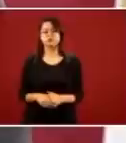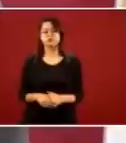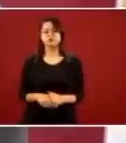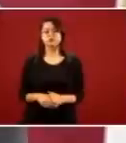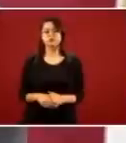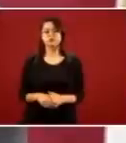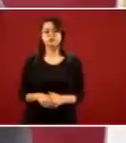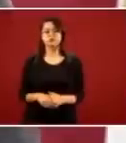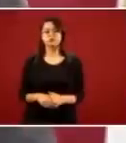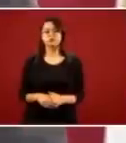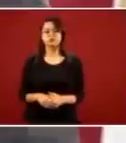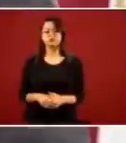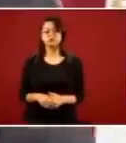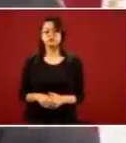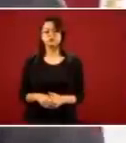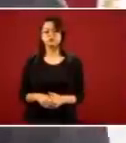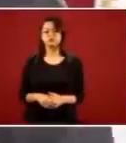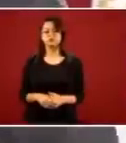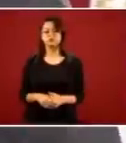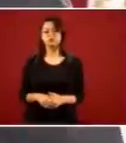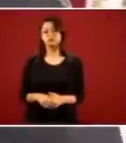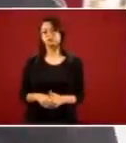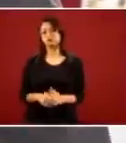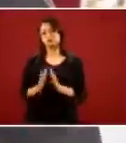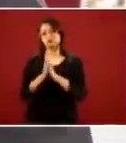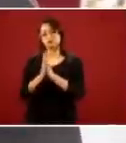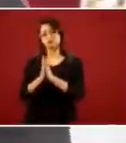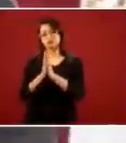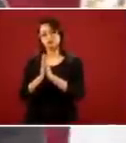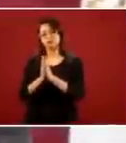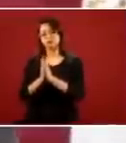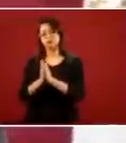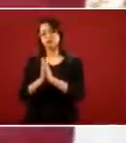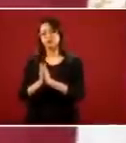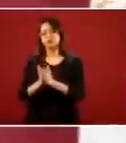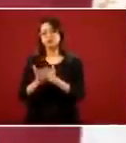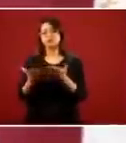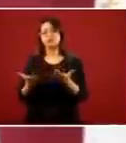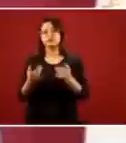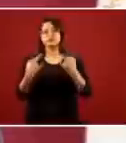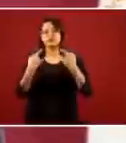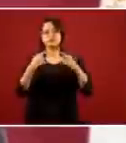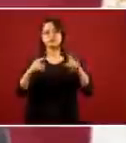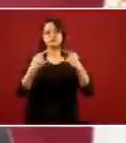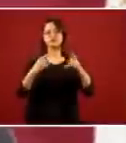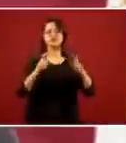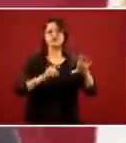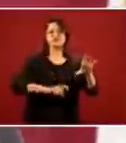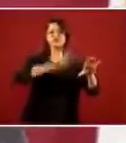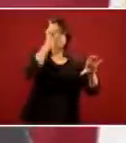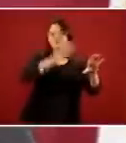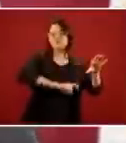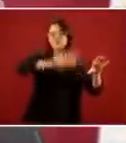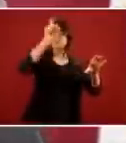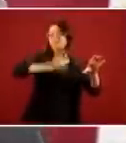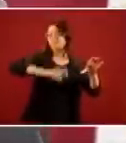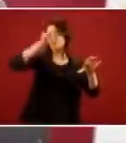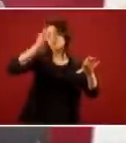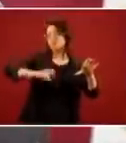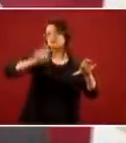no nos pinten las puertas las paredes